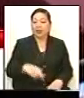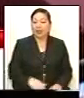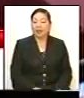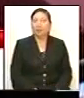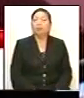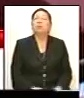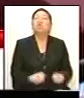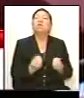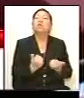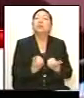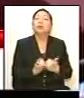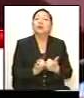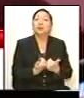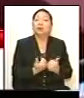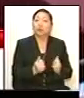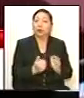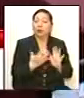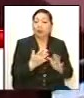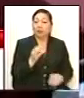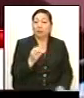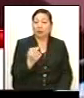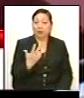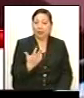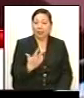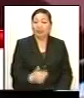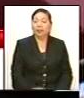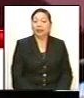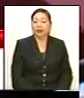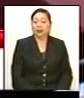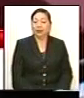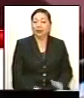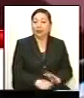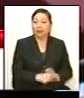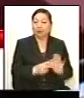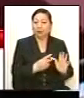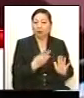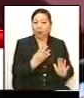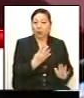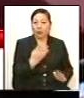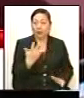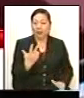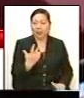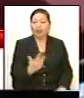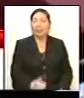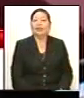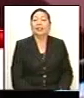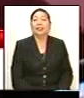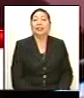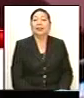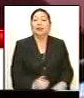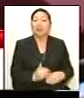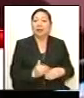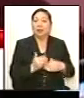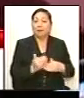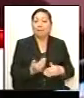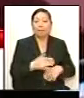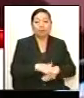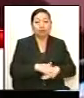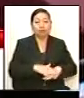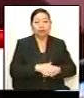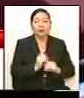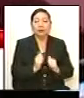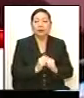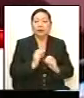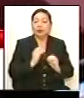¿Por qué modificar el numeral 10.3 del artículo 10 de la Ley 27.943 respecto al plazo máximo para trocar la administración